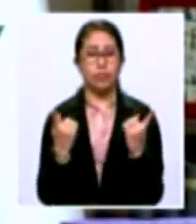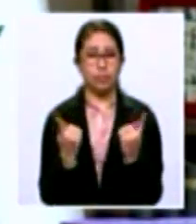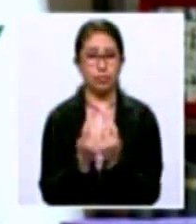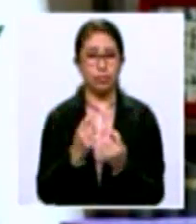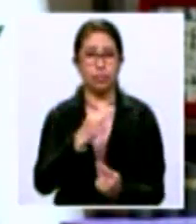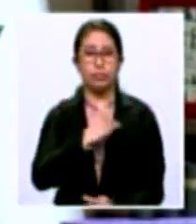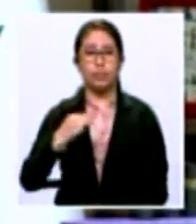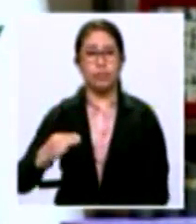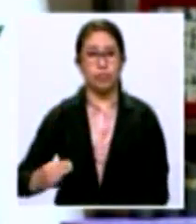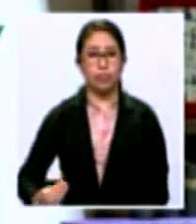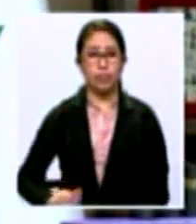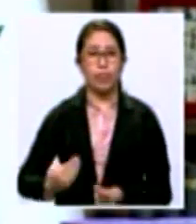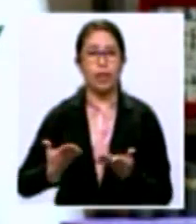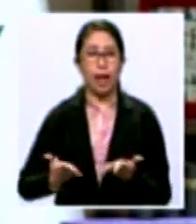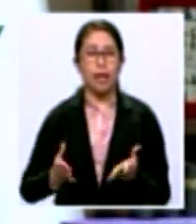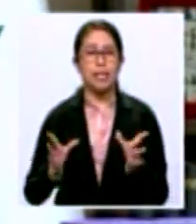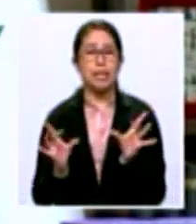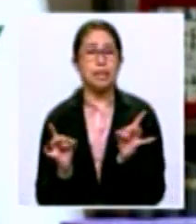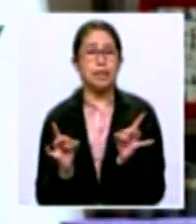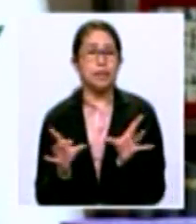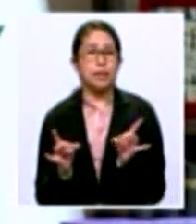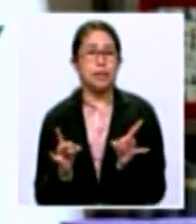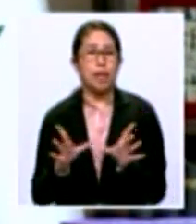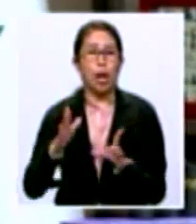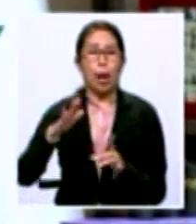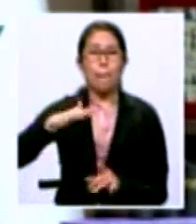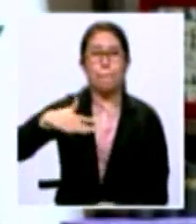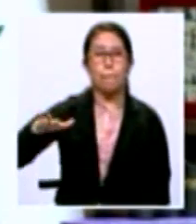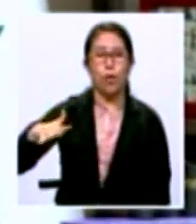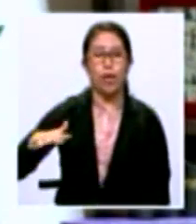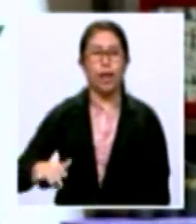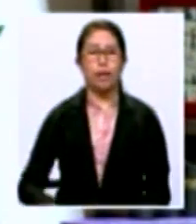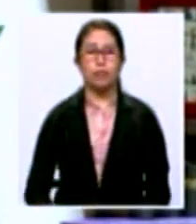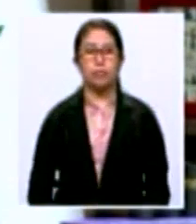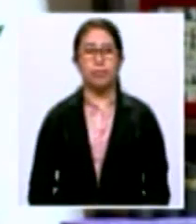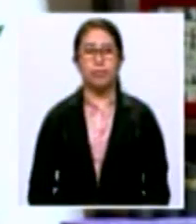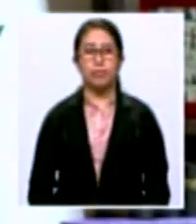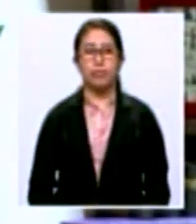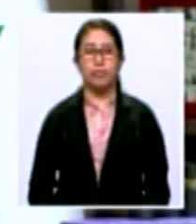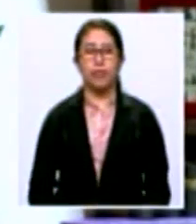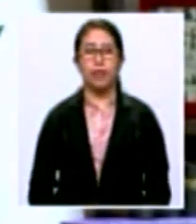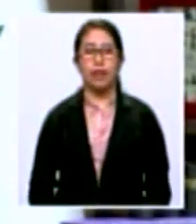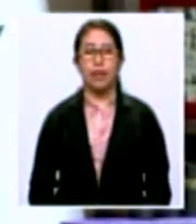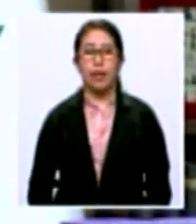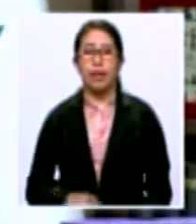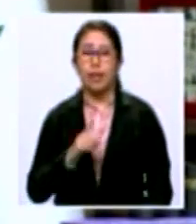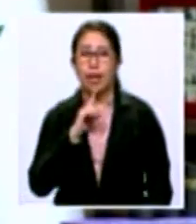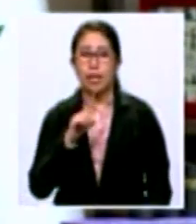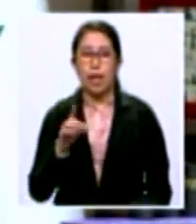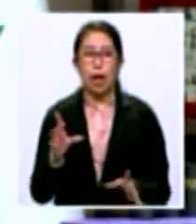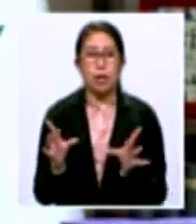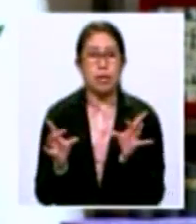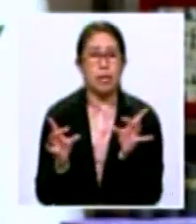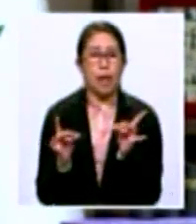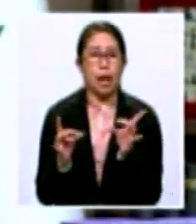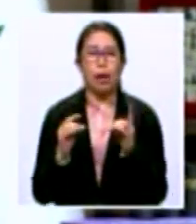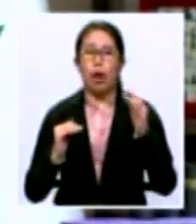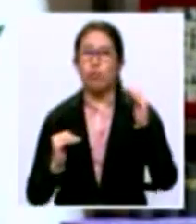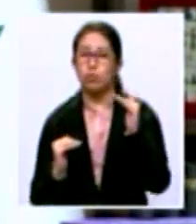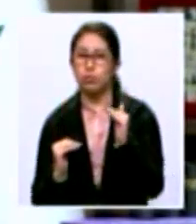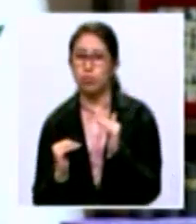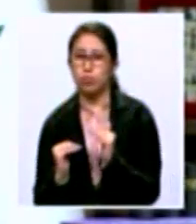y municipios donde hay riesgo moderado, que recuerden, es la categoría de riesgo más